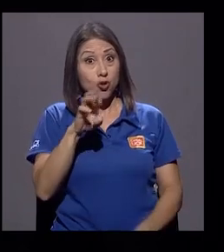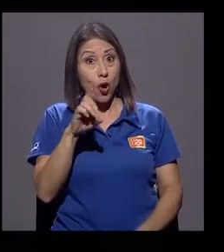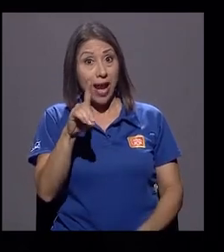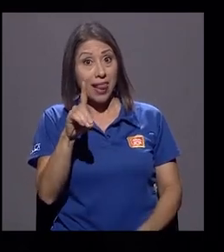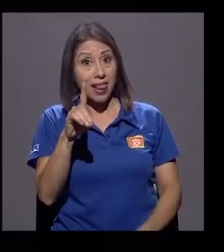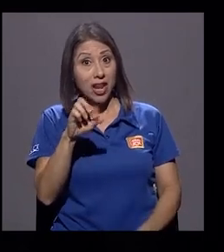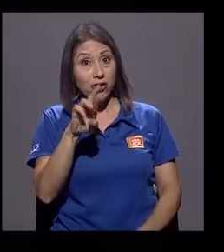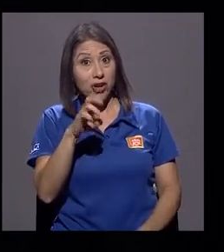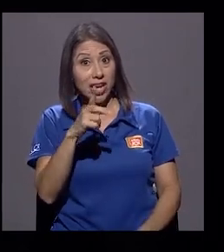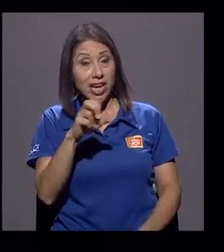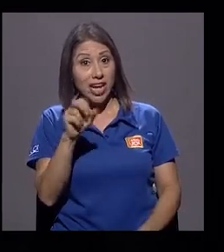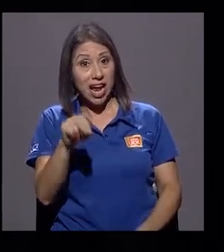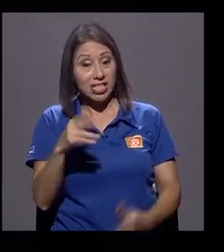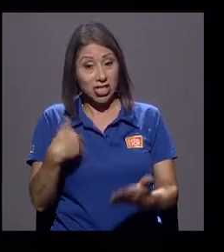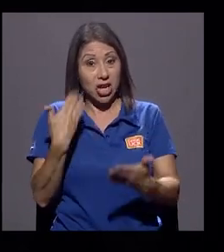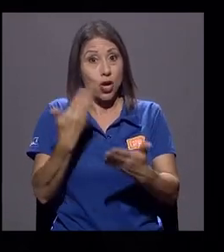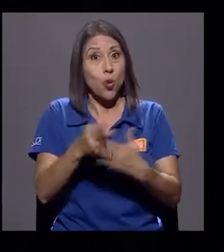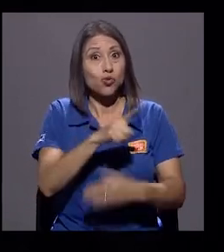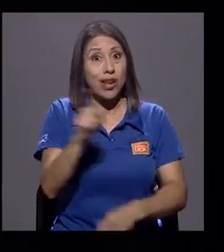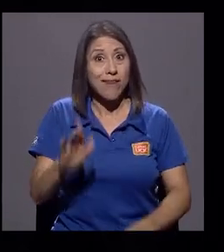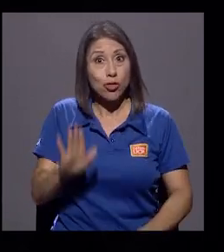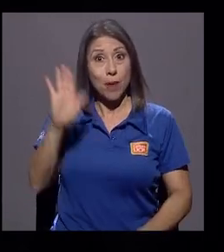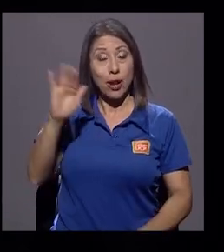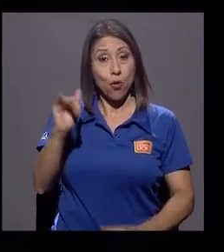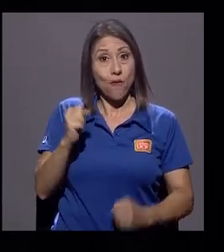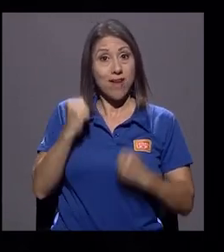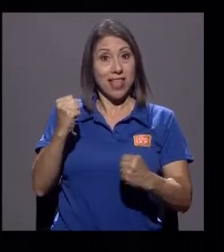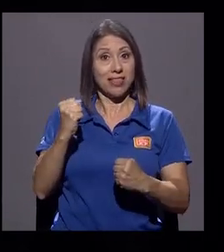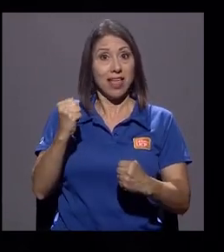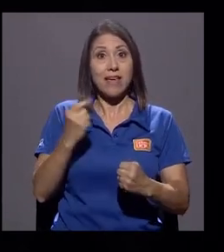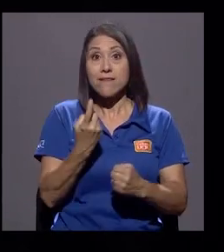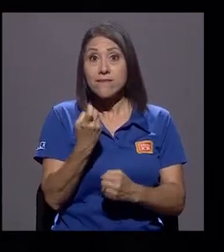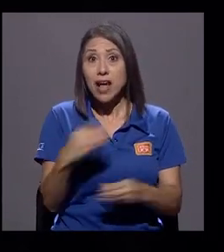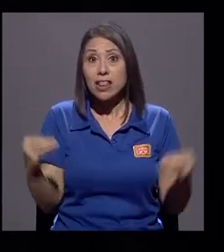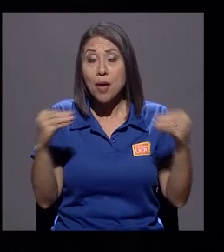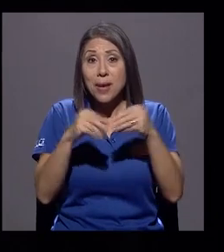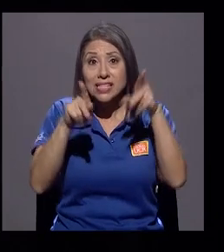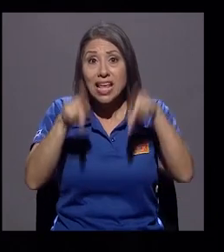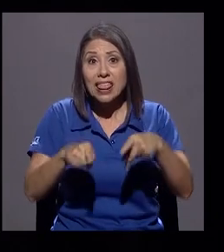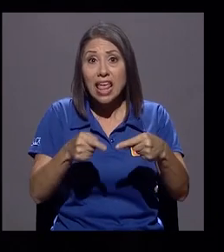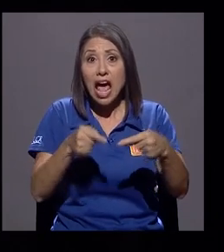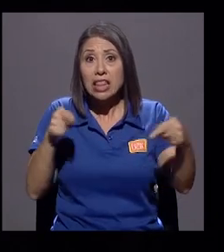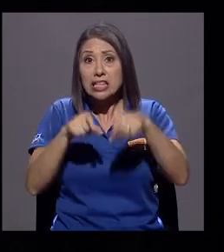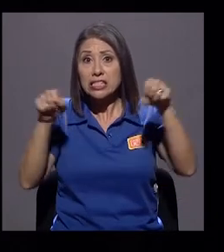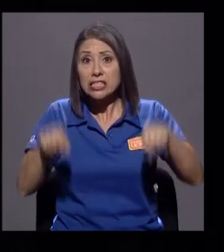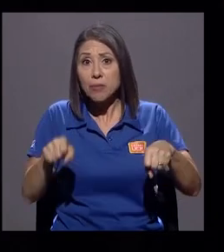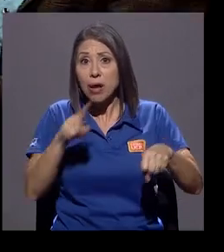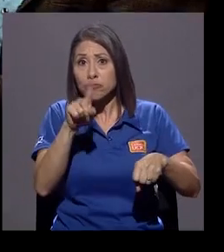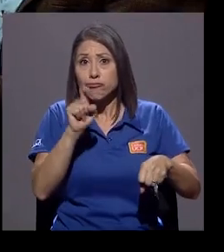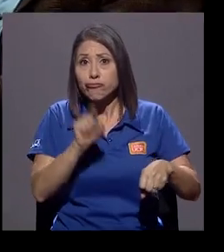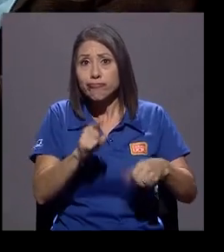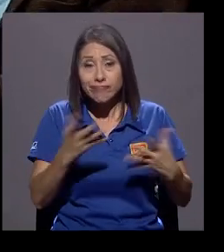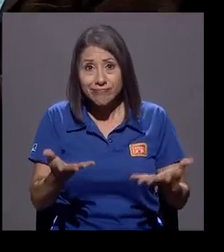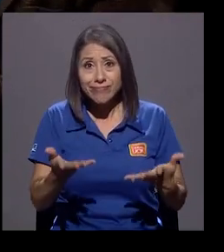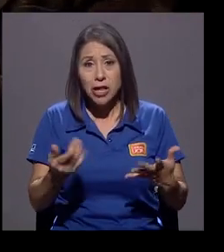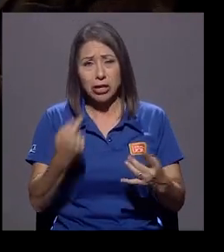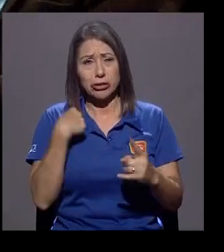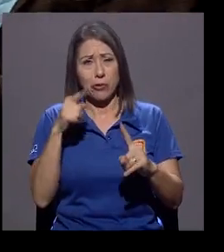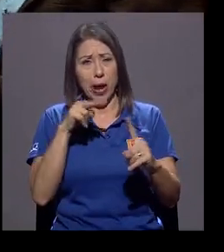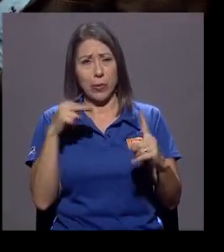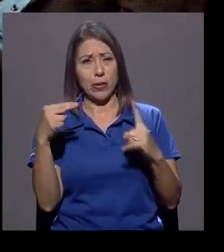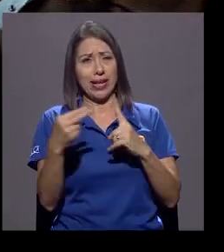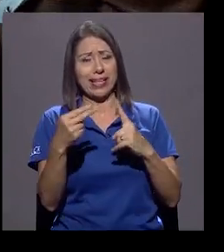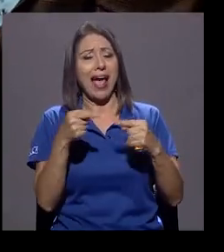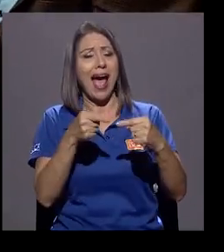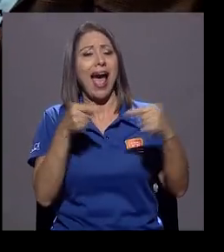mano y fue un hombre valiente falta más gente antisistema en ese sentido y hago una lectura cuando se